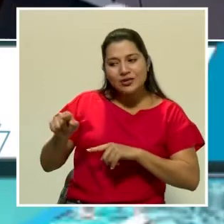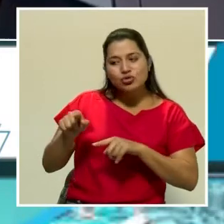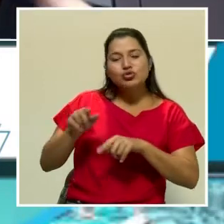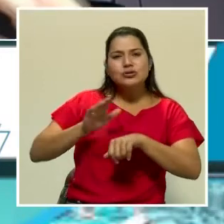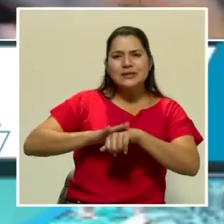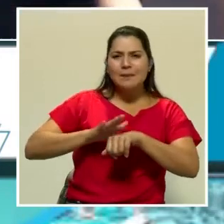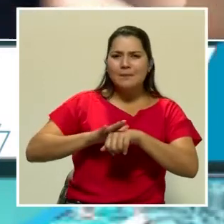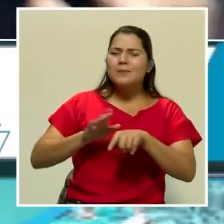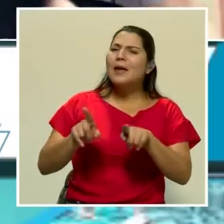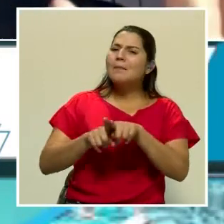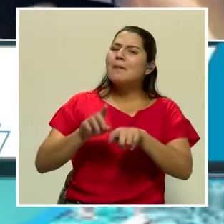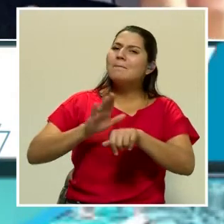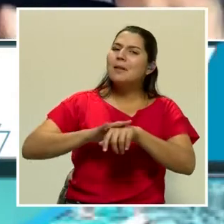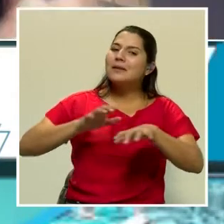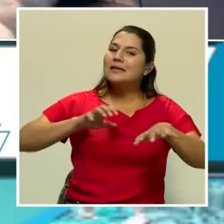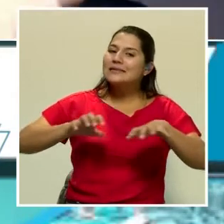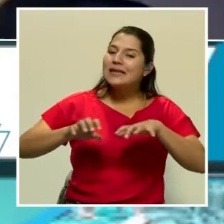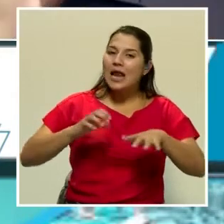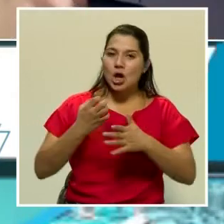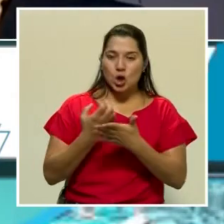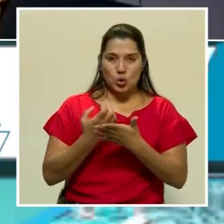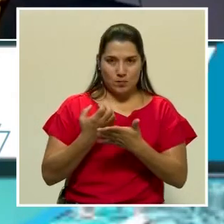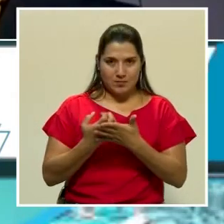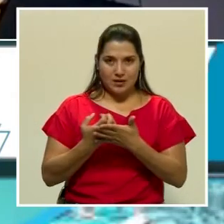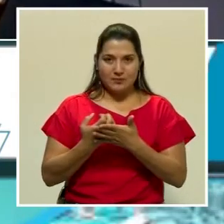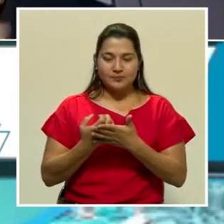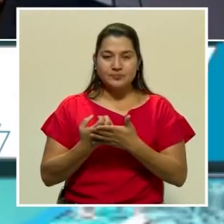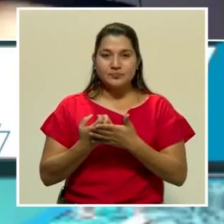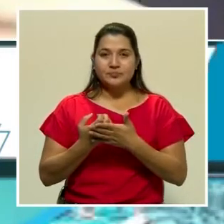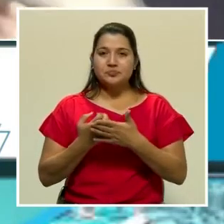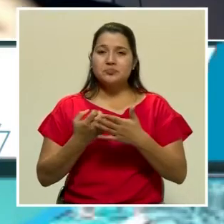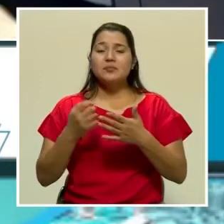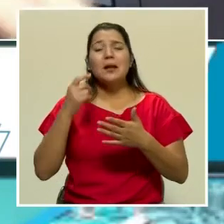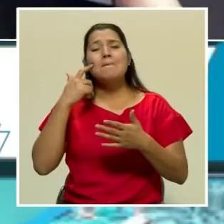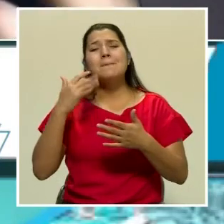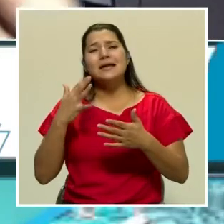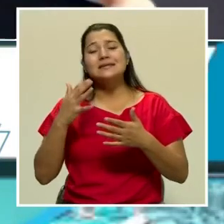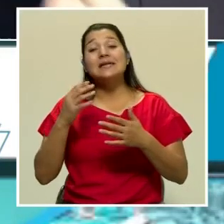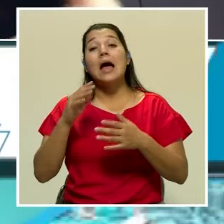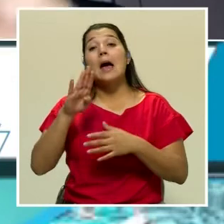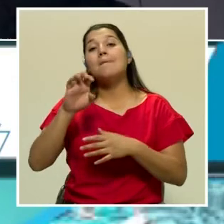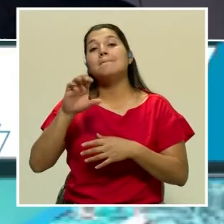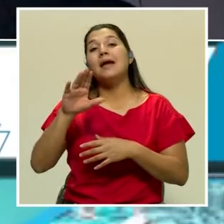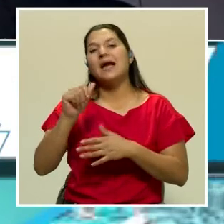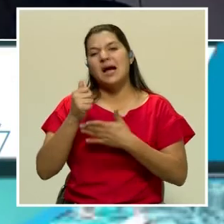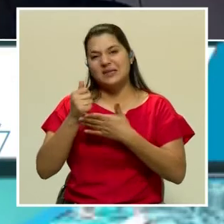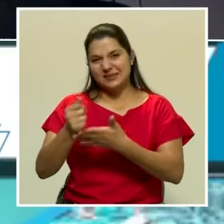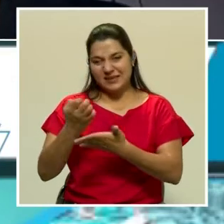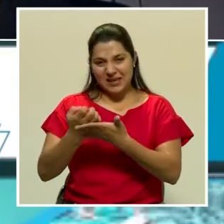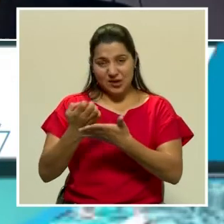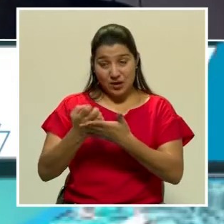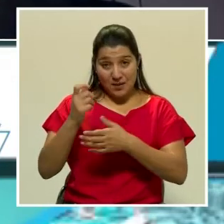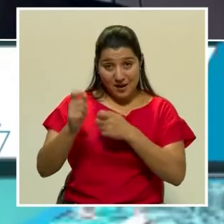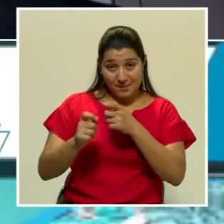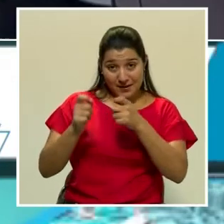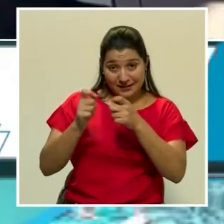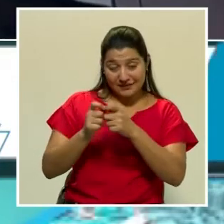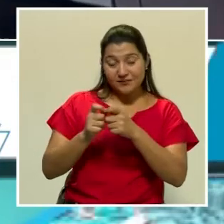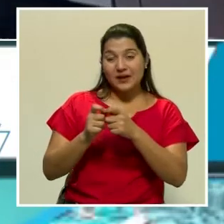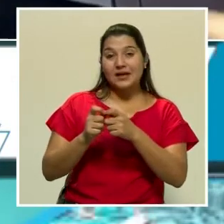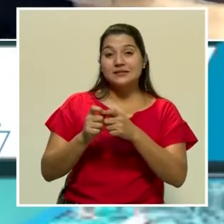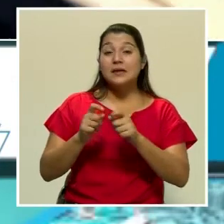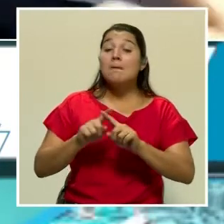y que sería semejante a lo que hacen becas específicas. Esto va a irse modelando y terminando de definir